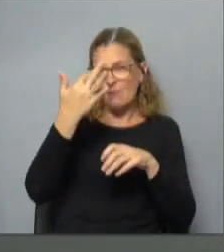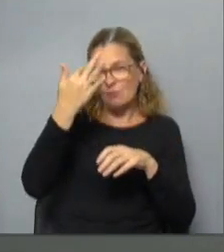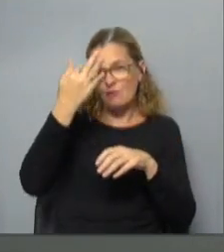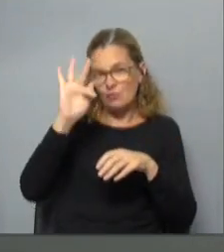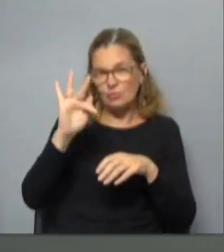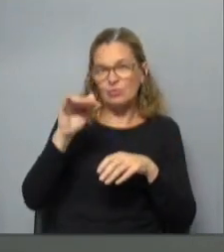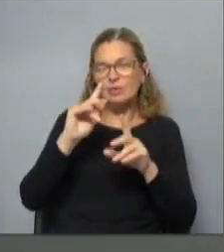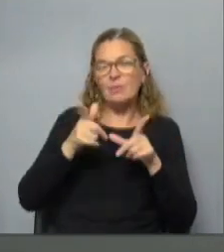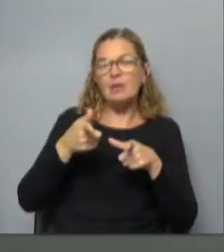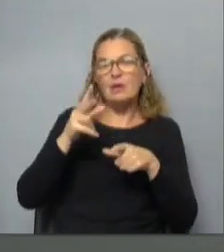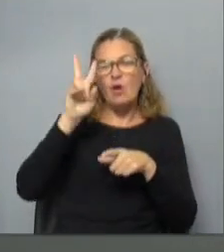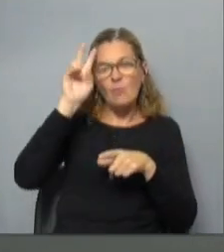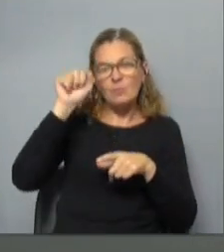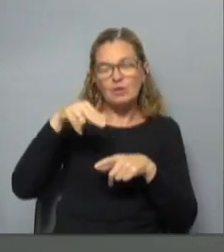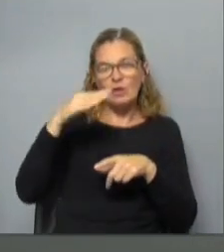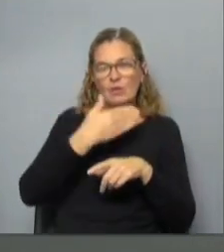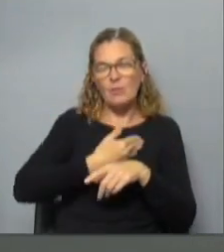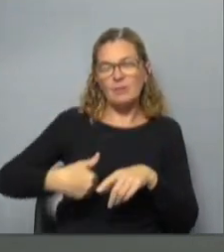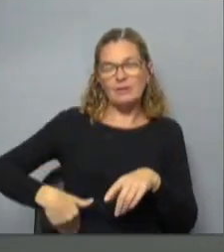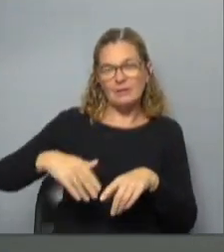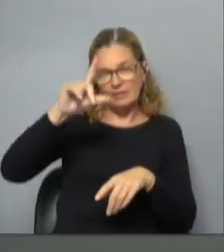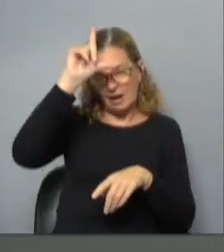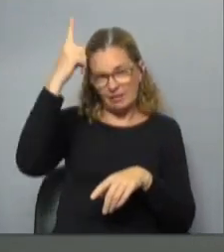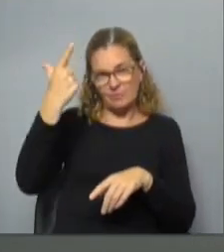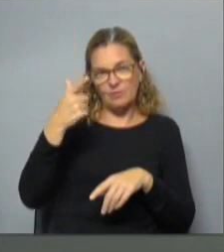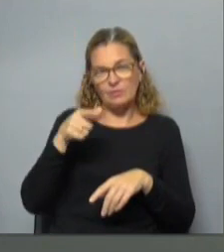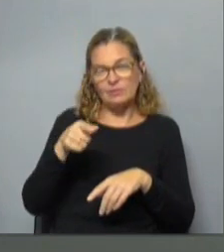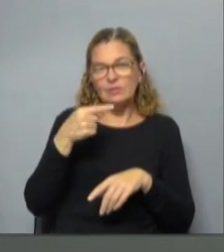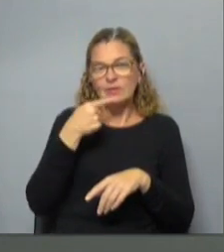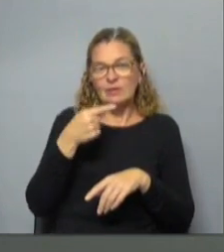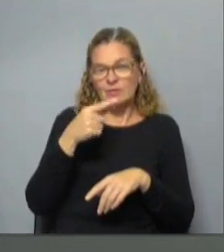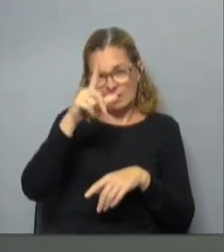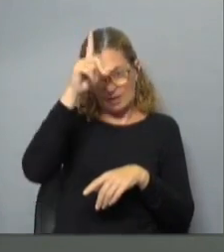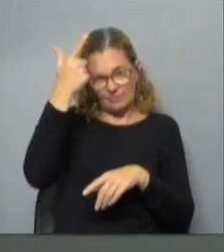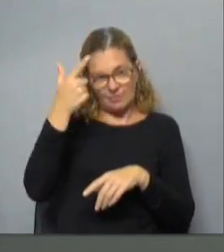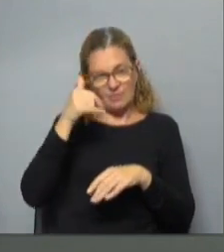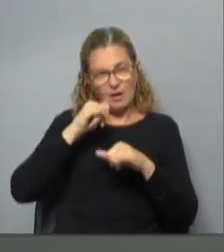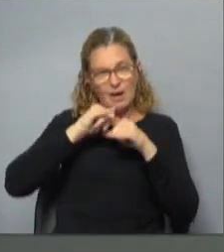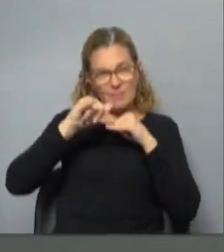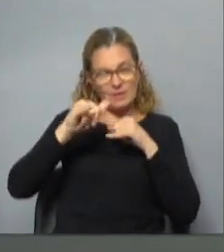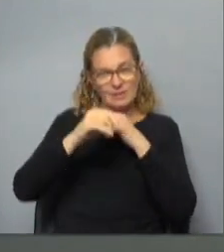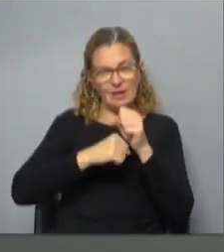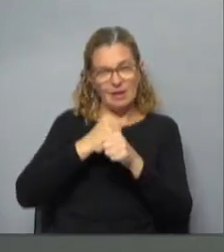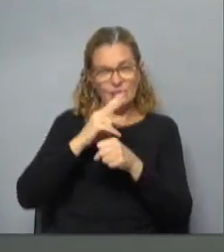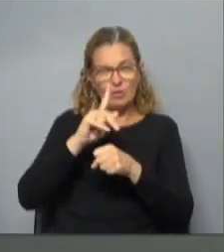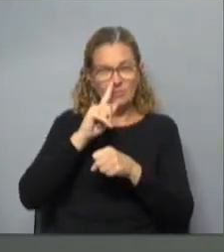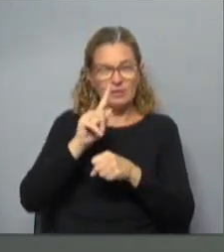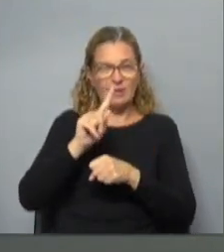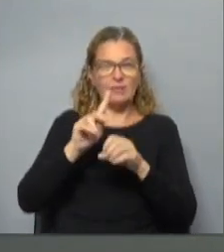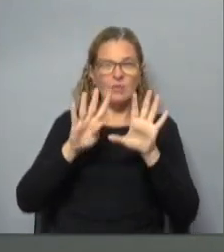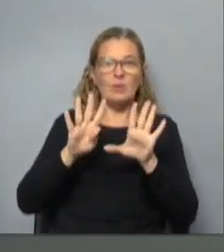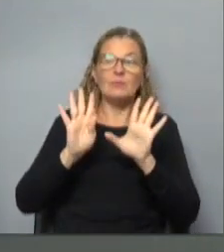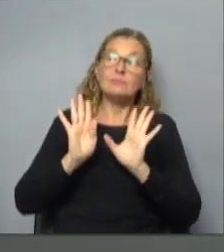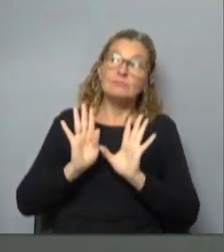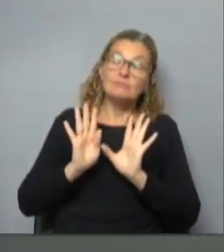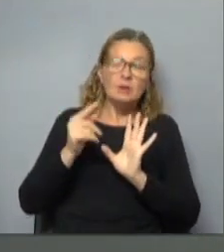y su opinión sobre el presidente luis lacalle pou se subestimó a lacalle pou en la campaña de 2019 fue una de las preguntas bueno